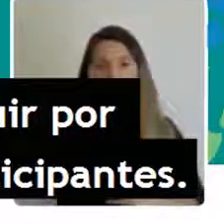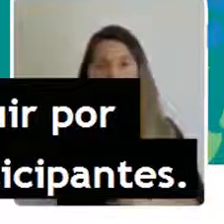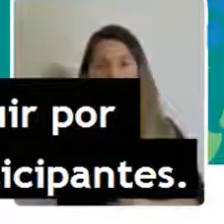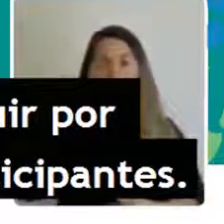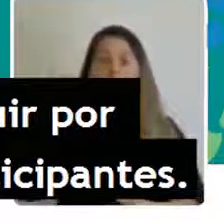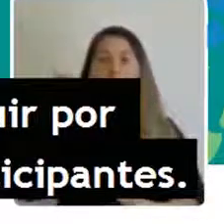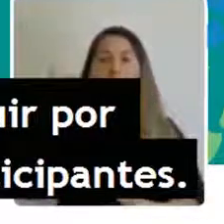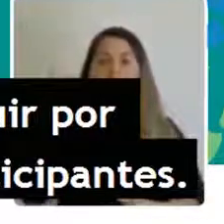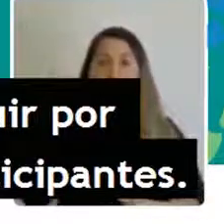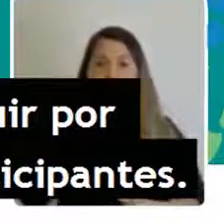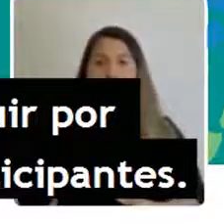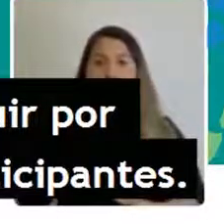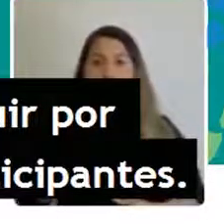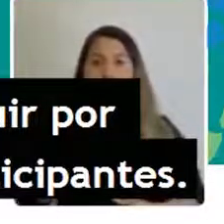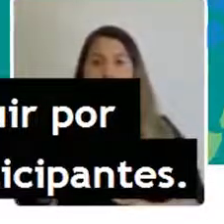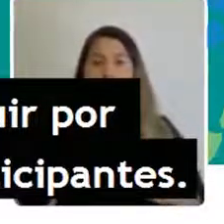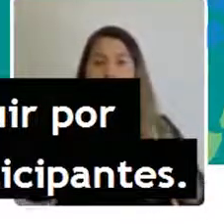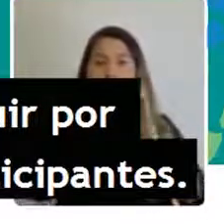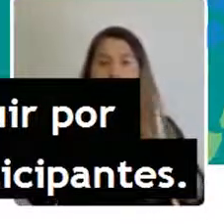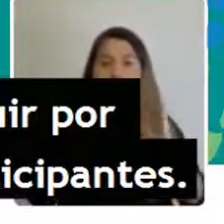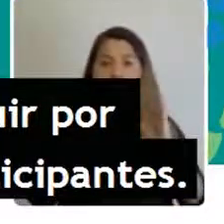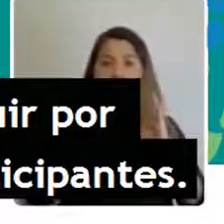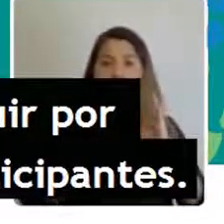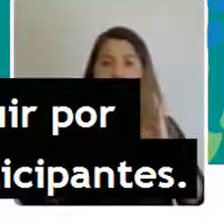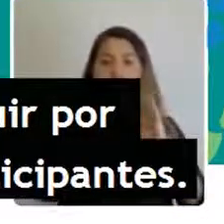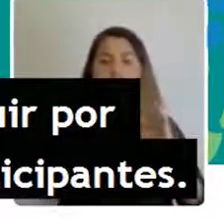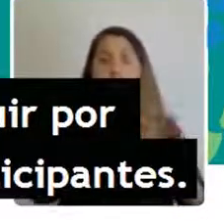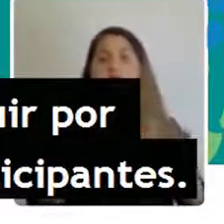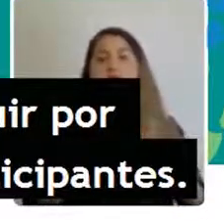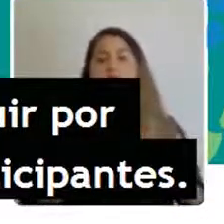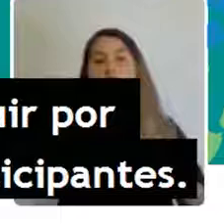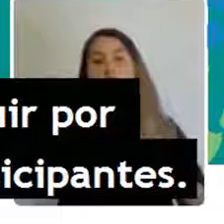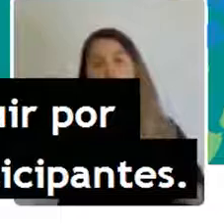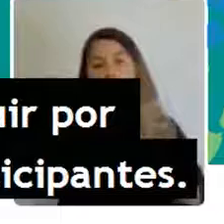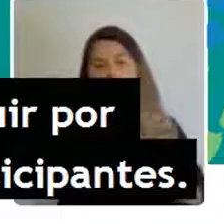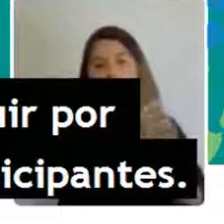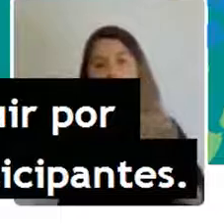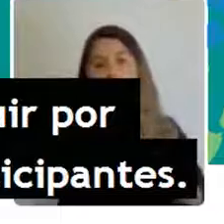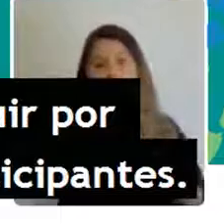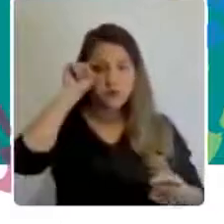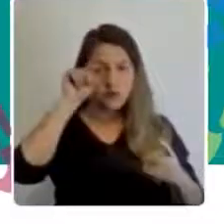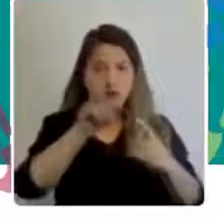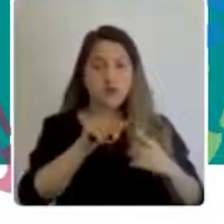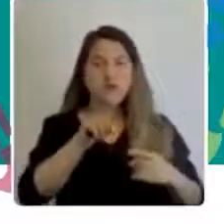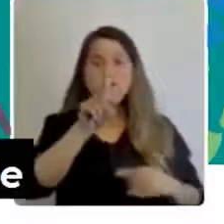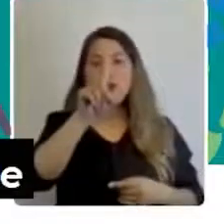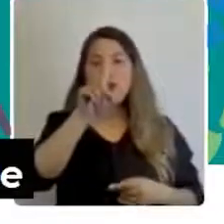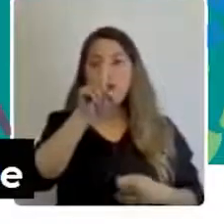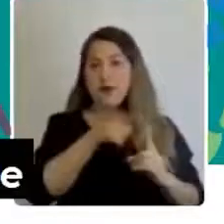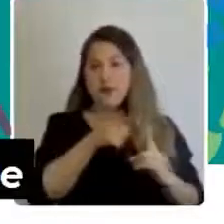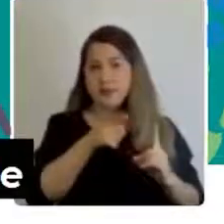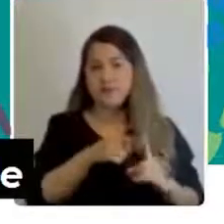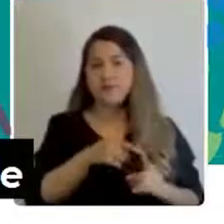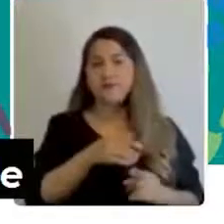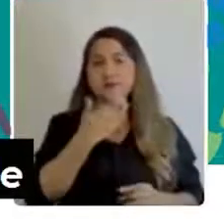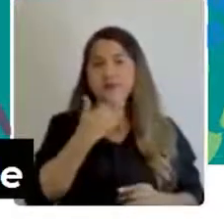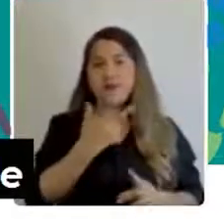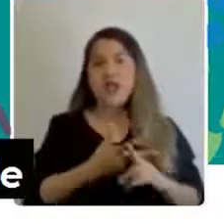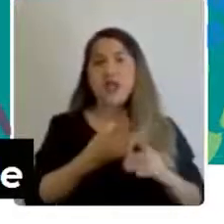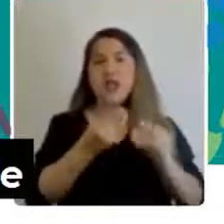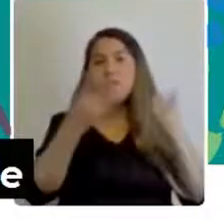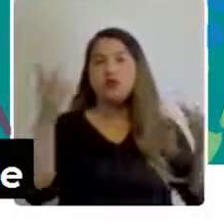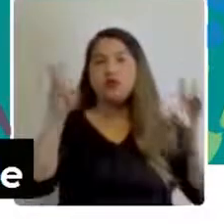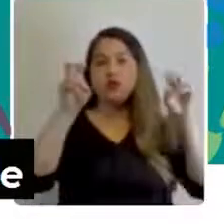un ejemplo y un modelo a seguir por nuestro país, nos apunta uno de nuestros participantes. Hay también mucha inquietud por la